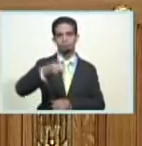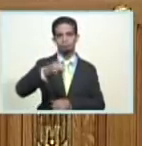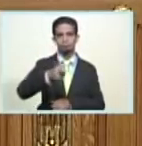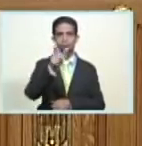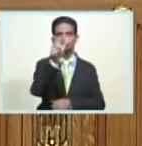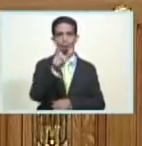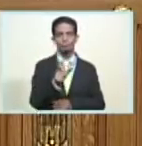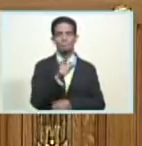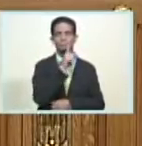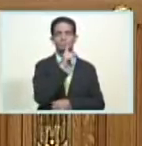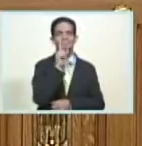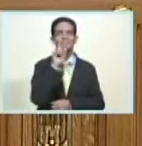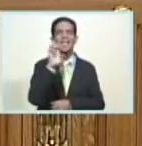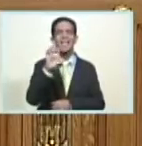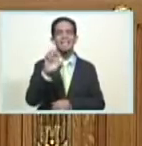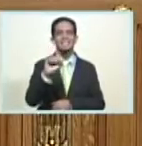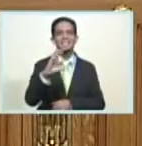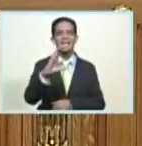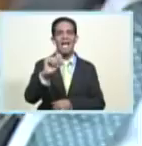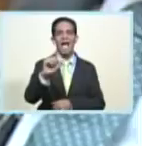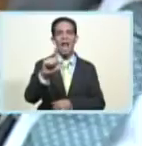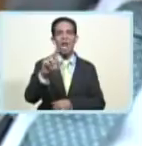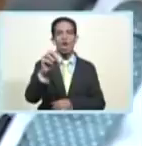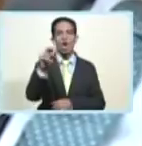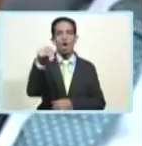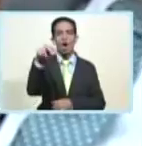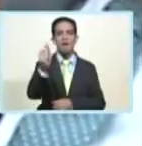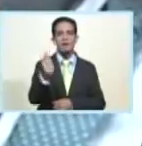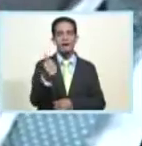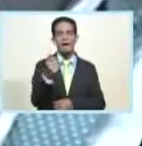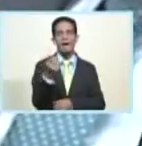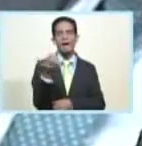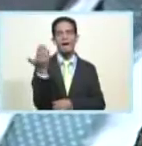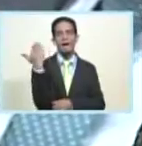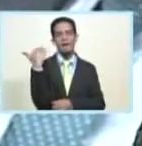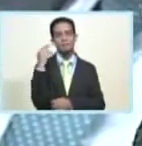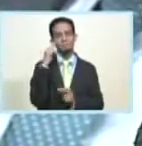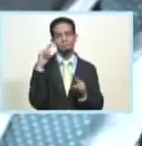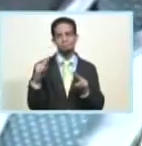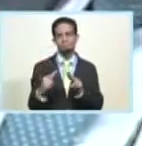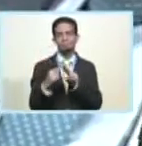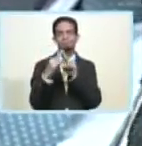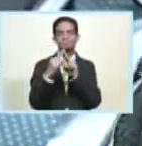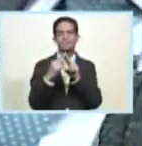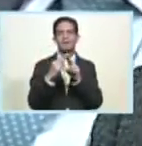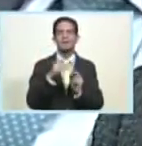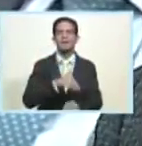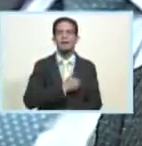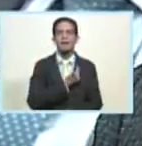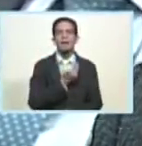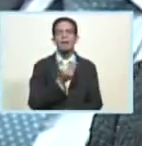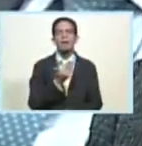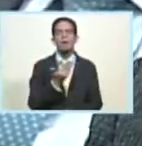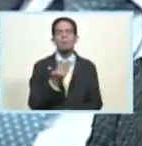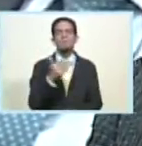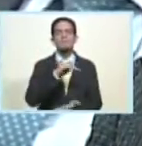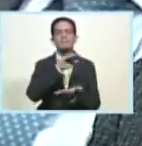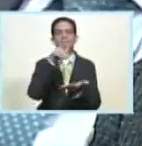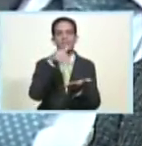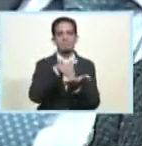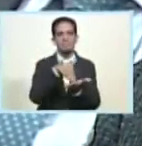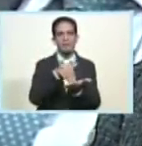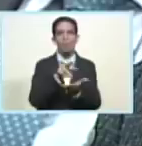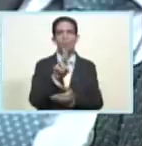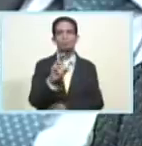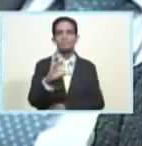en la clandestinidad desde el año 66. En el año 79 lo conocimos en el aula magna de la Universidad Central, el galán